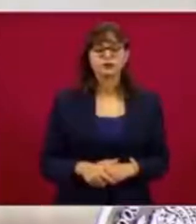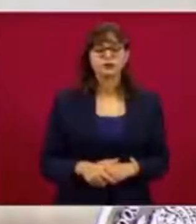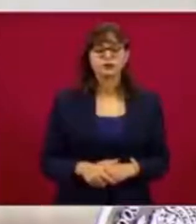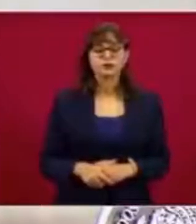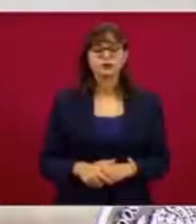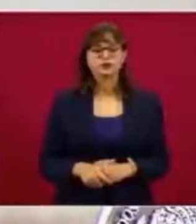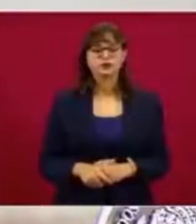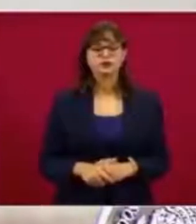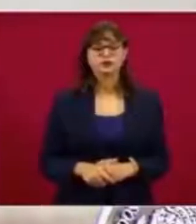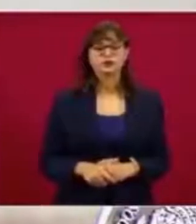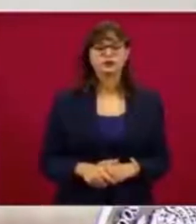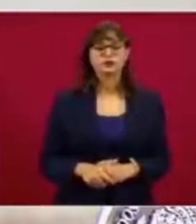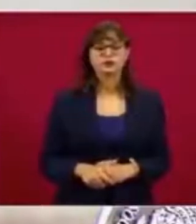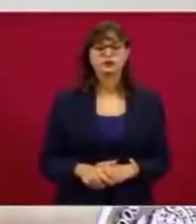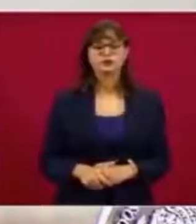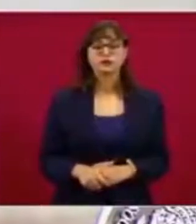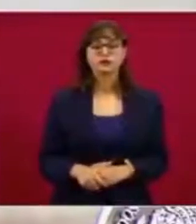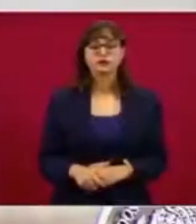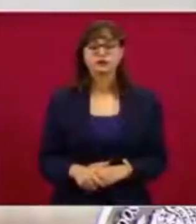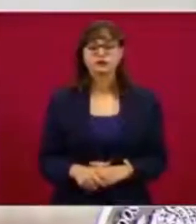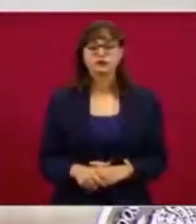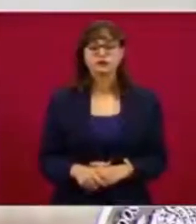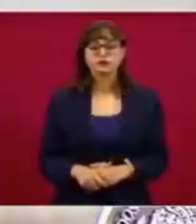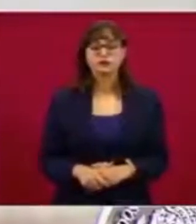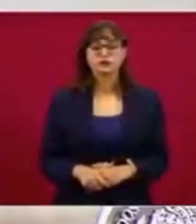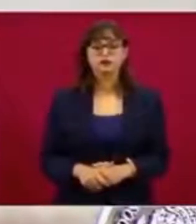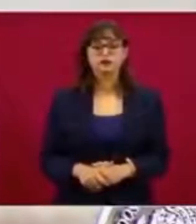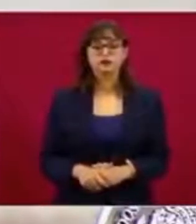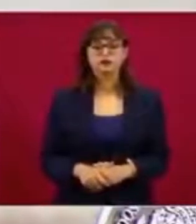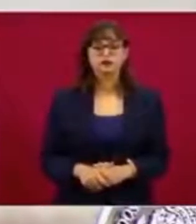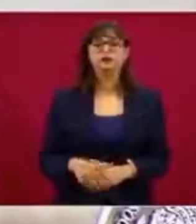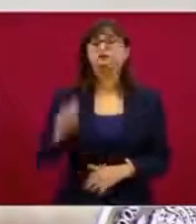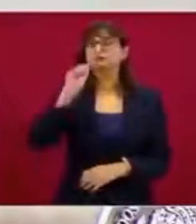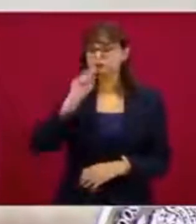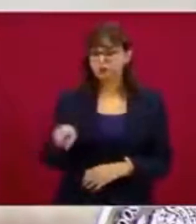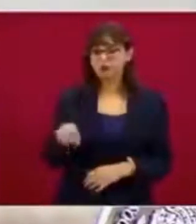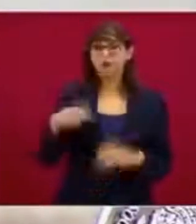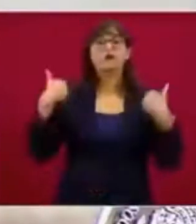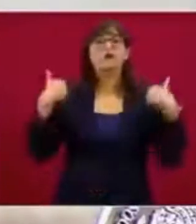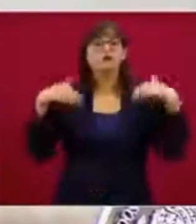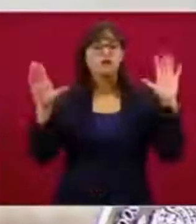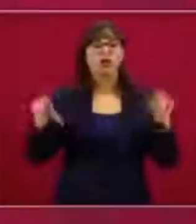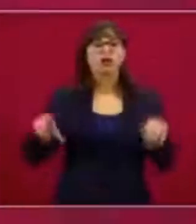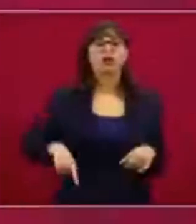Que a la vez fue gobernador de Sinaloa,